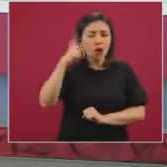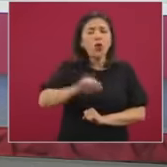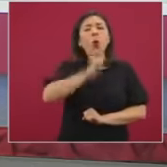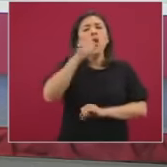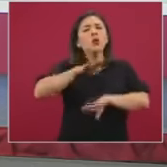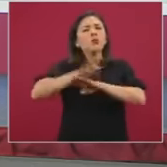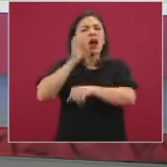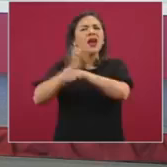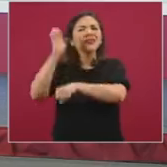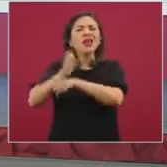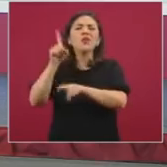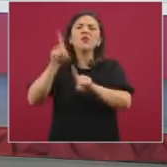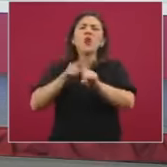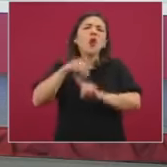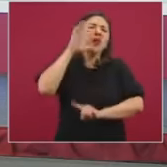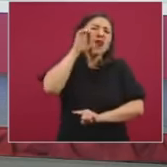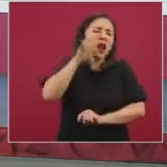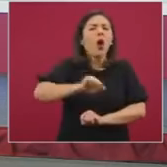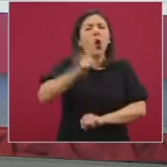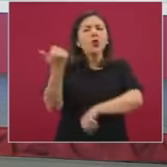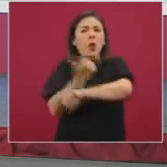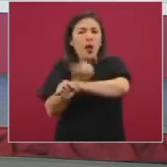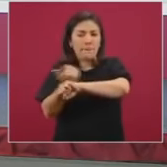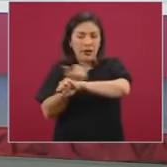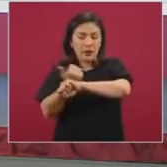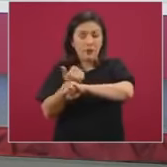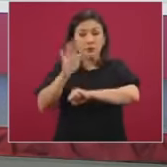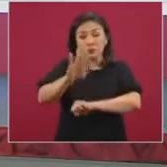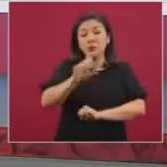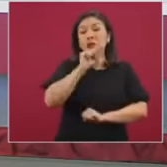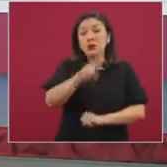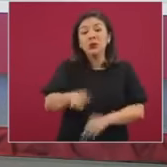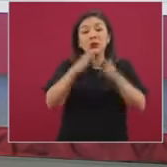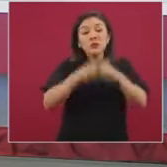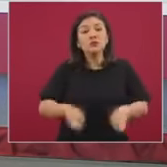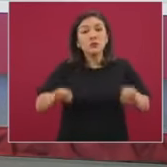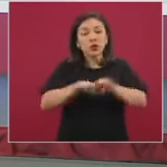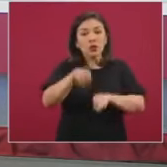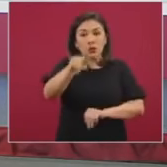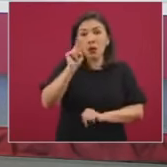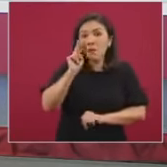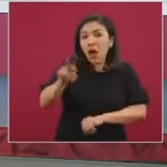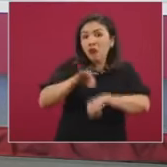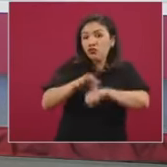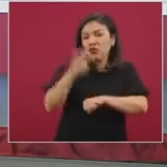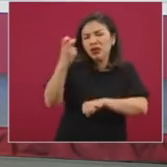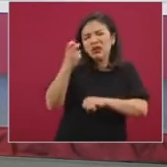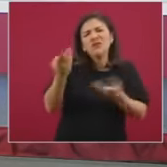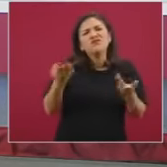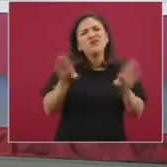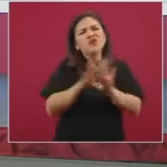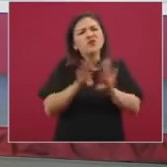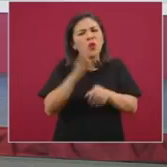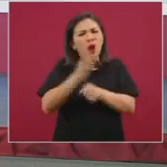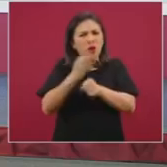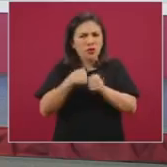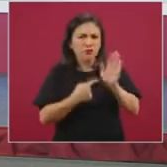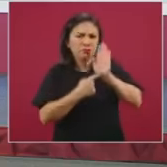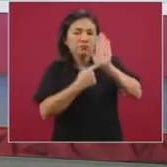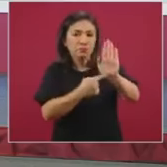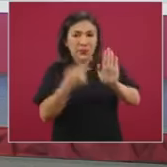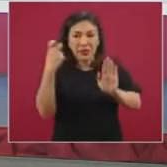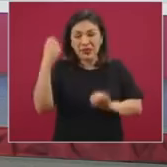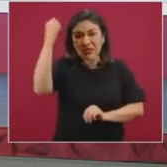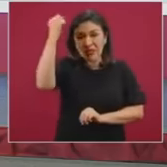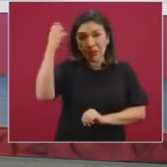están en naranja y otros en amarillo. También es importante para que lo vean en esta forma que estamos presentando desde